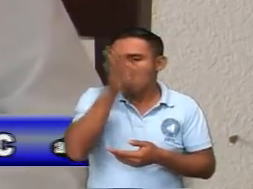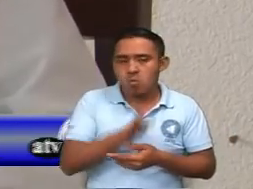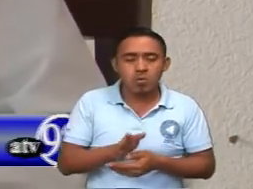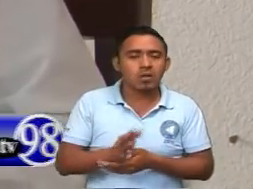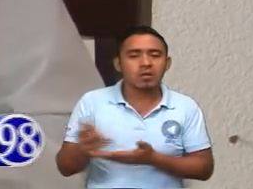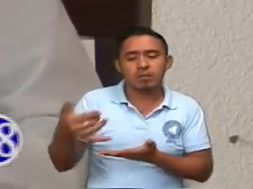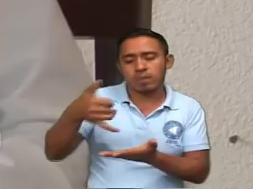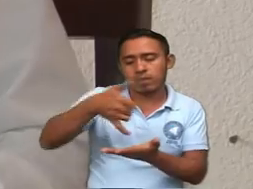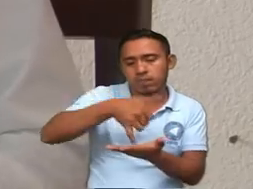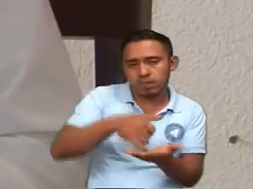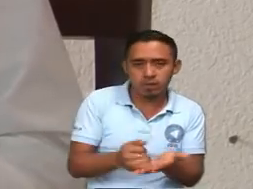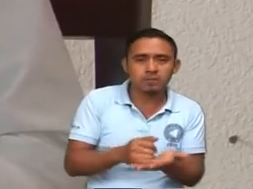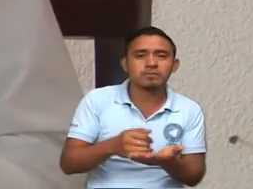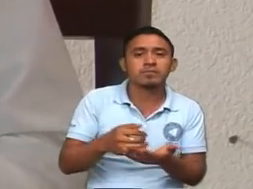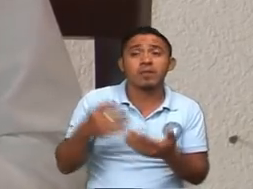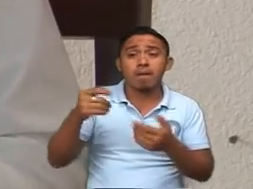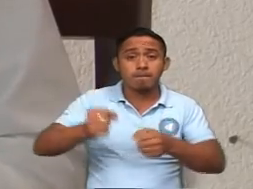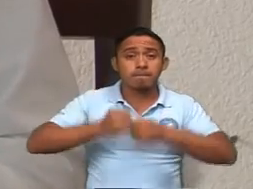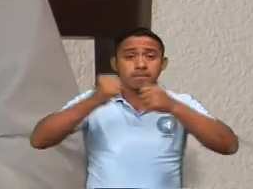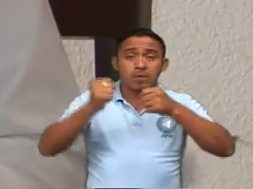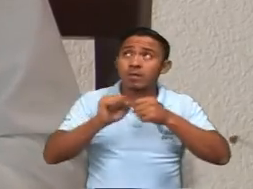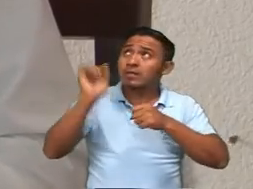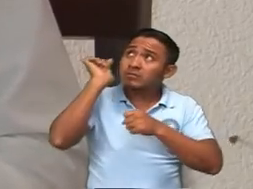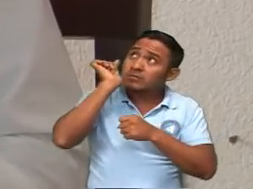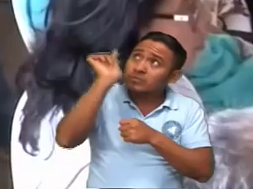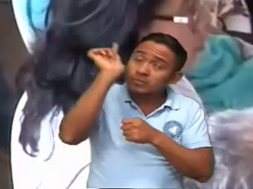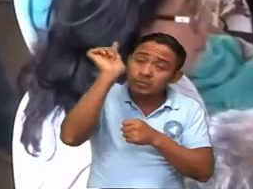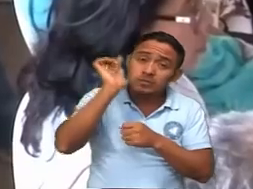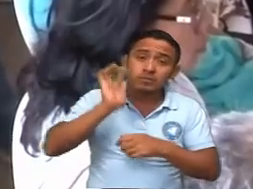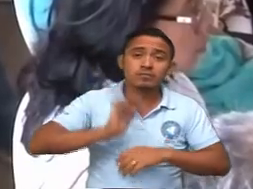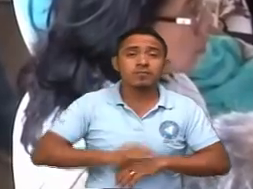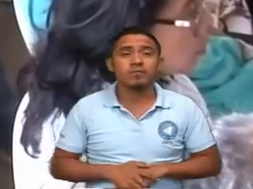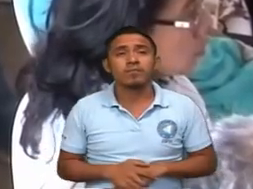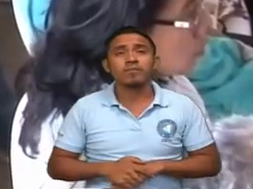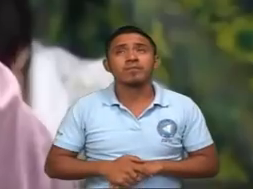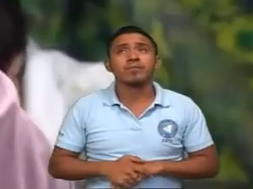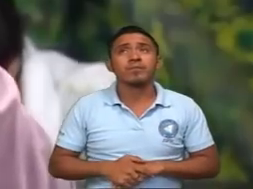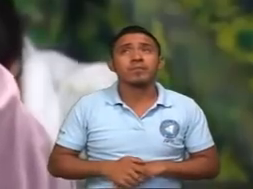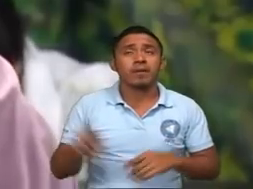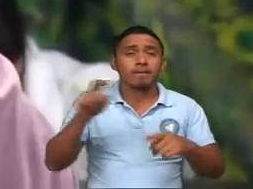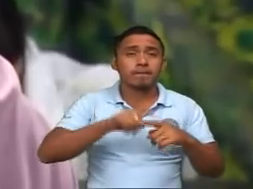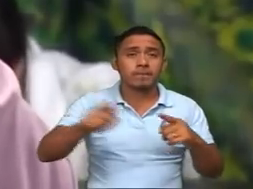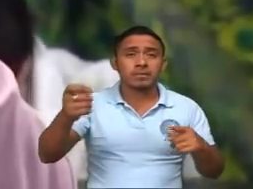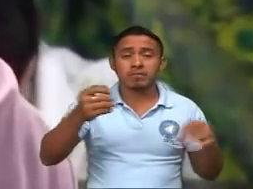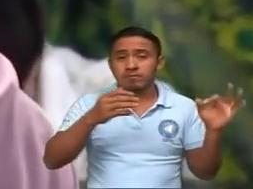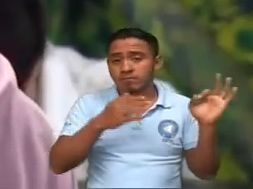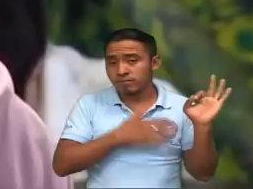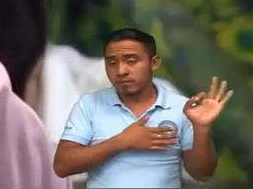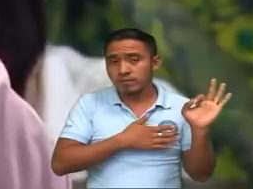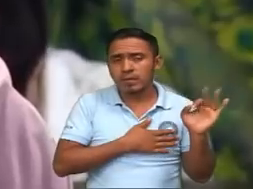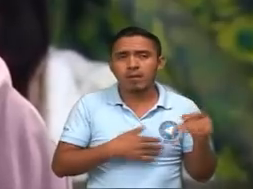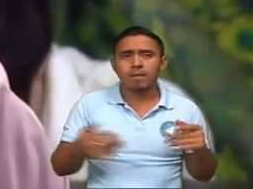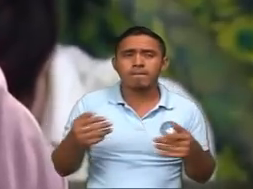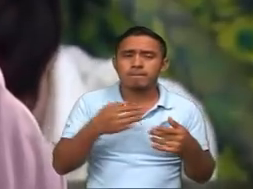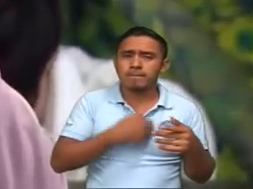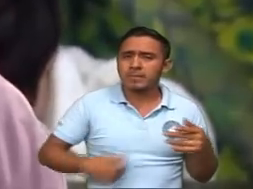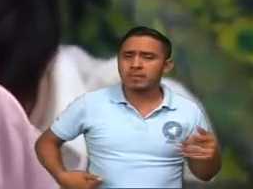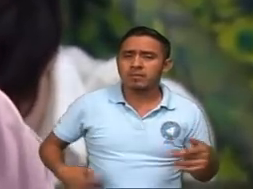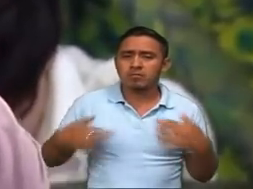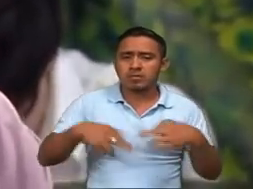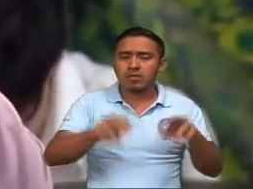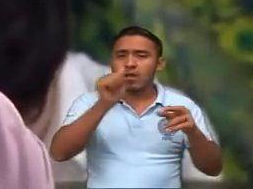porque más poderoso es el que está en nosotros que el que está en el mundo. En el mes de febrero, el Ministerio Ríos de Agua